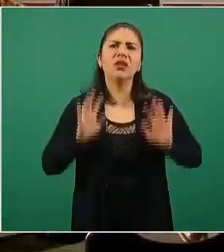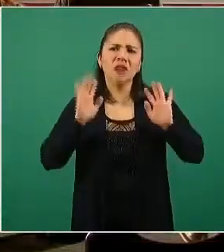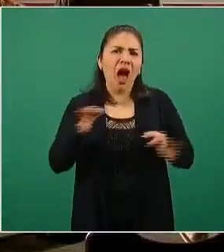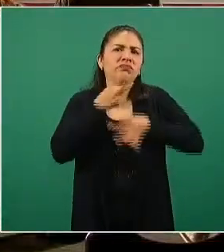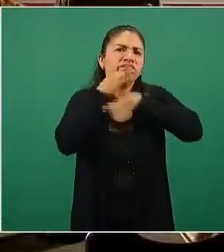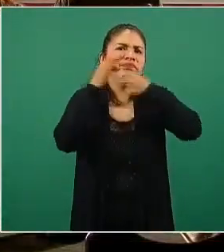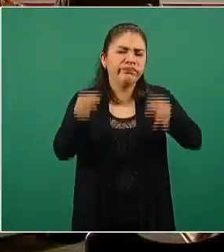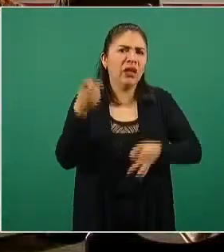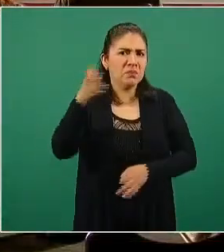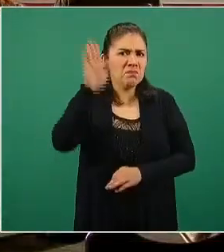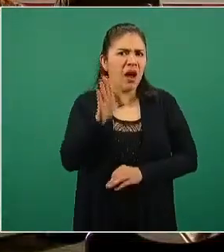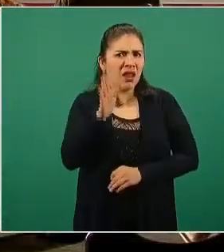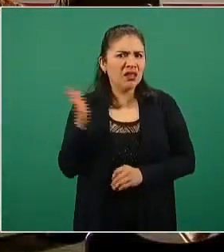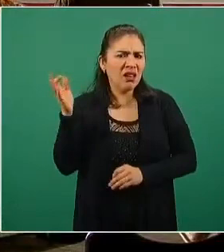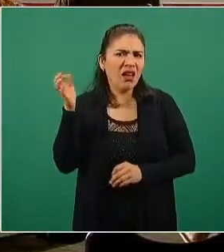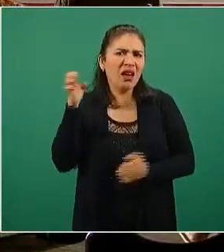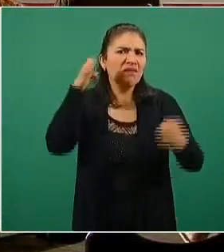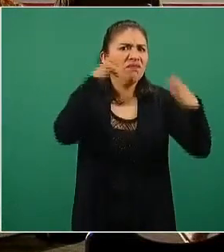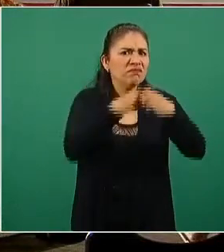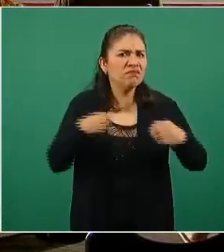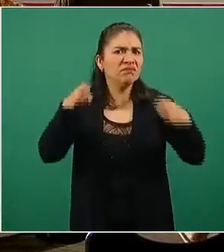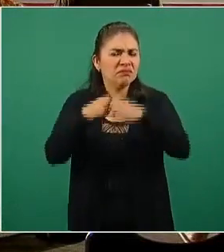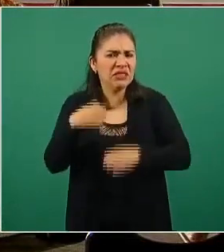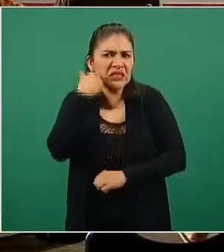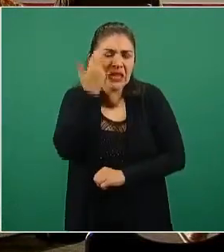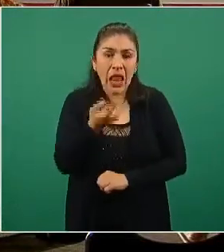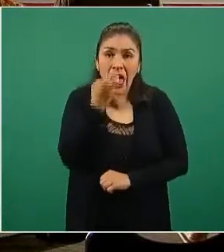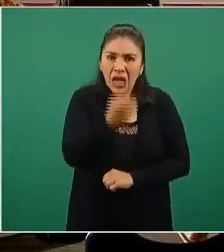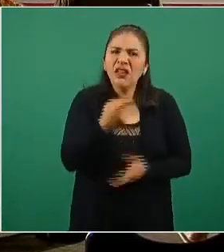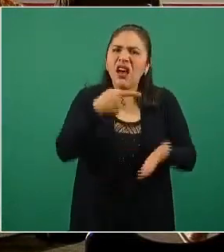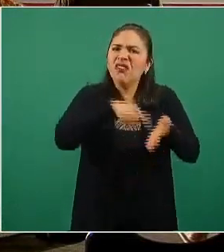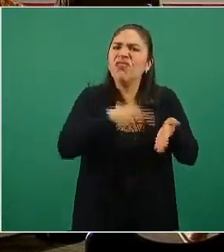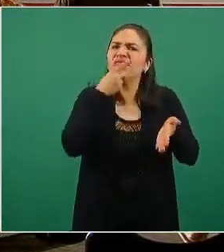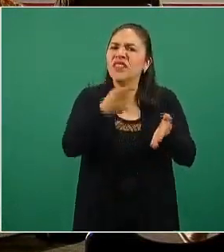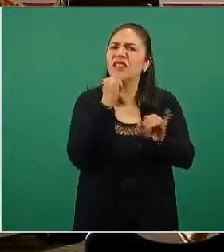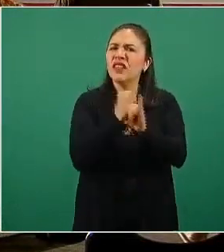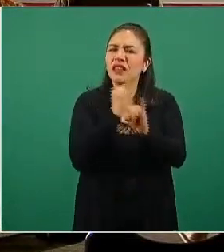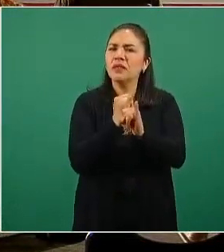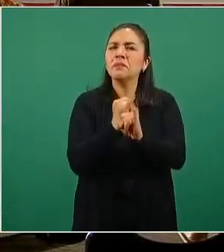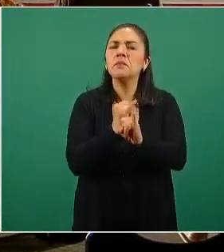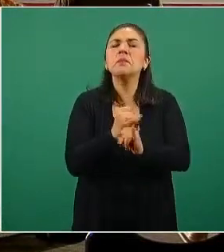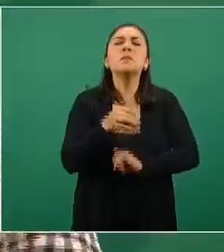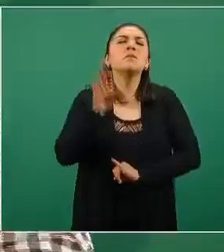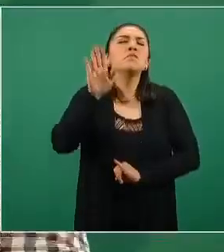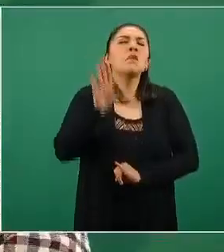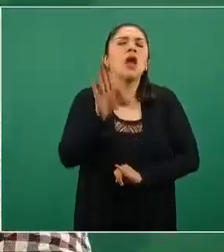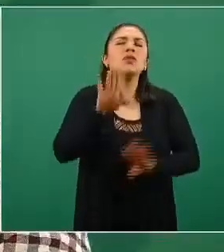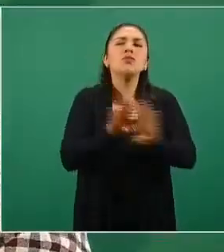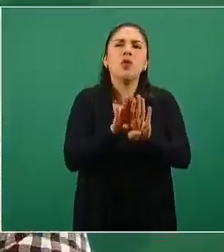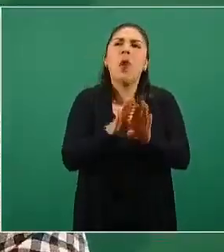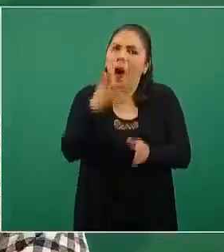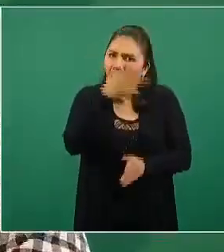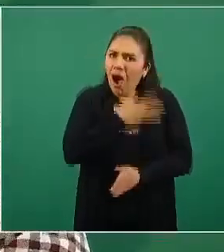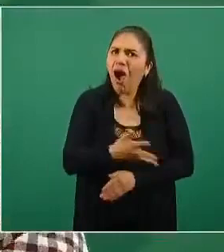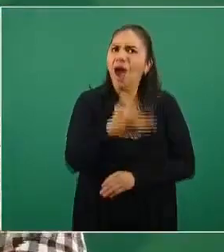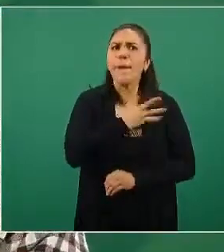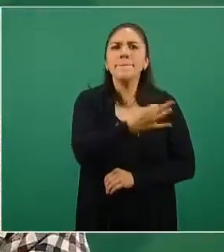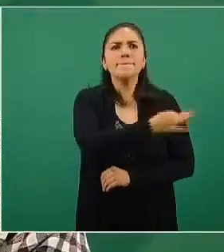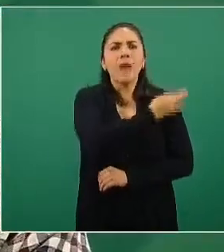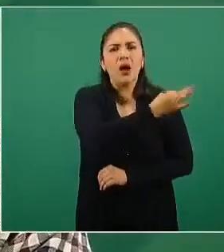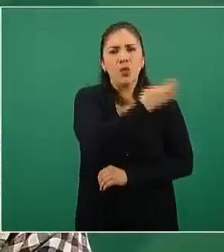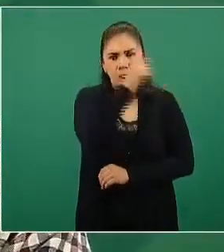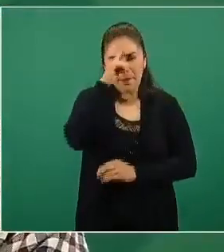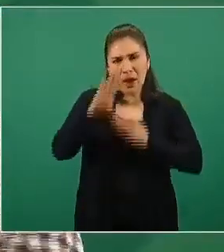develaron este intento de fraude, porque lo que aparecía en esa página era una supuesta disponibilidad de vacunas